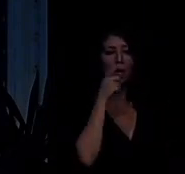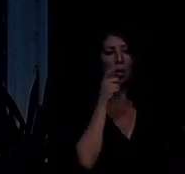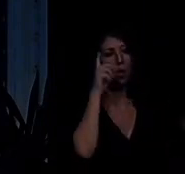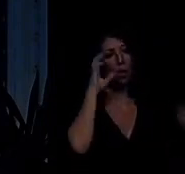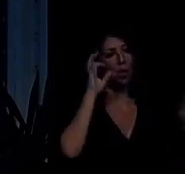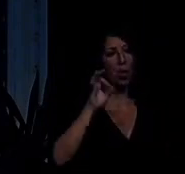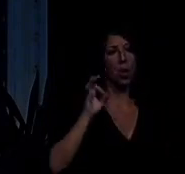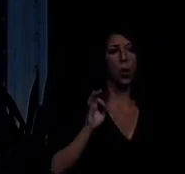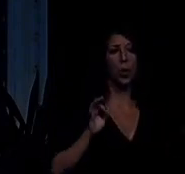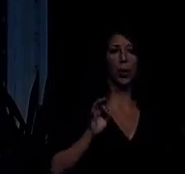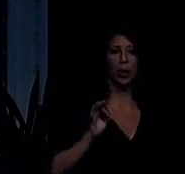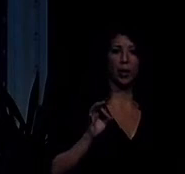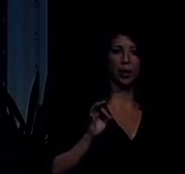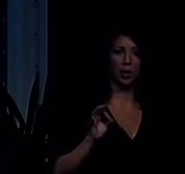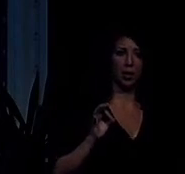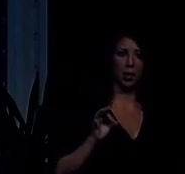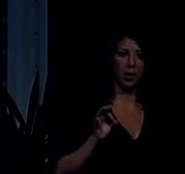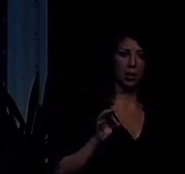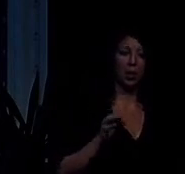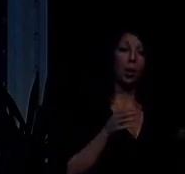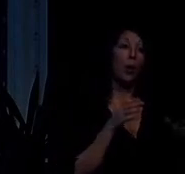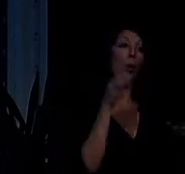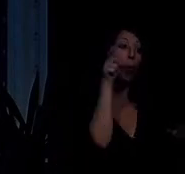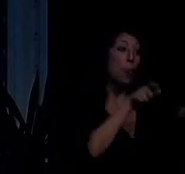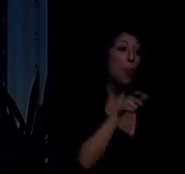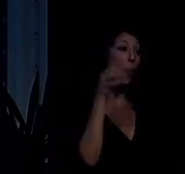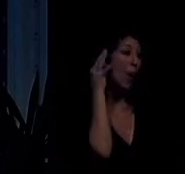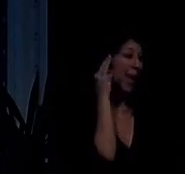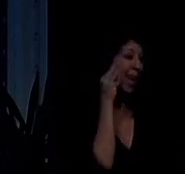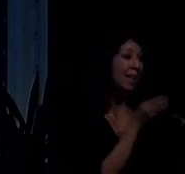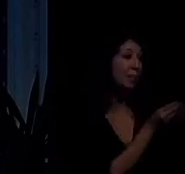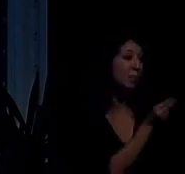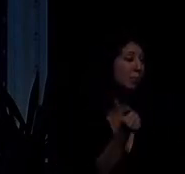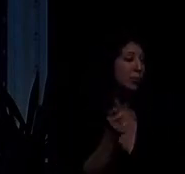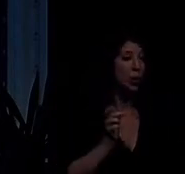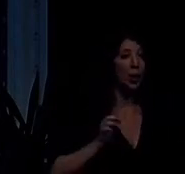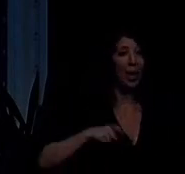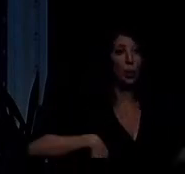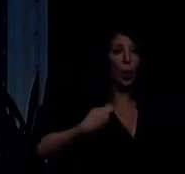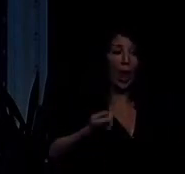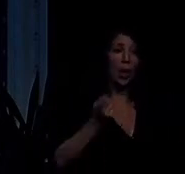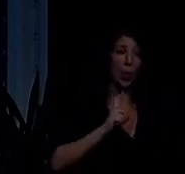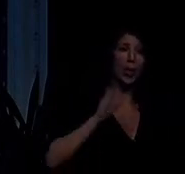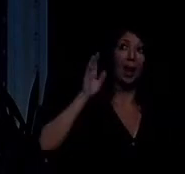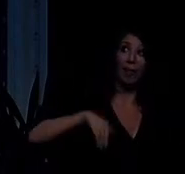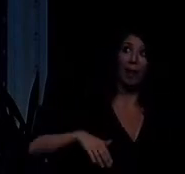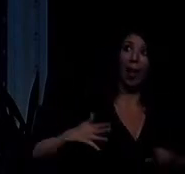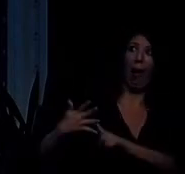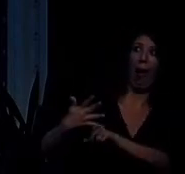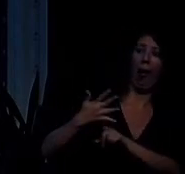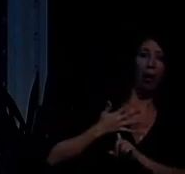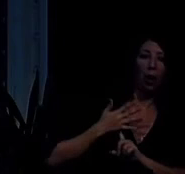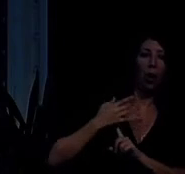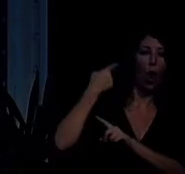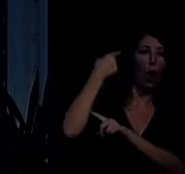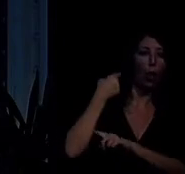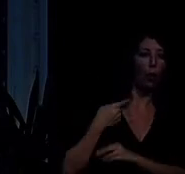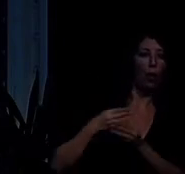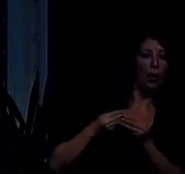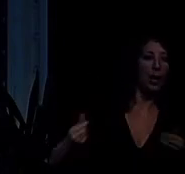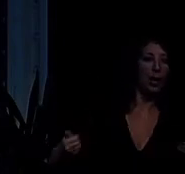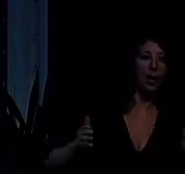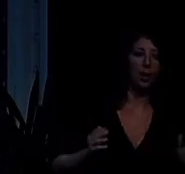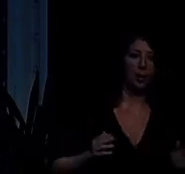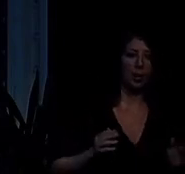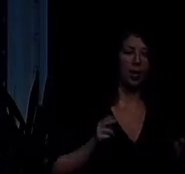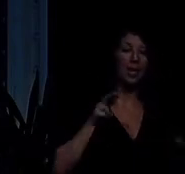La fórmula es básica y es hasta matemática. Las mujeres no desaparecemos, somos forzadas a desaparecer, ¿no? Y me parece un